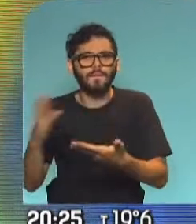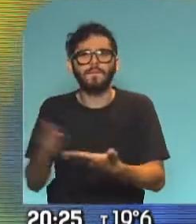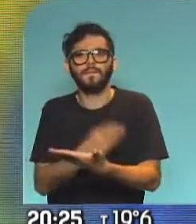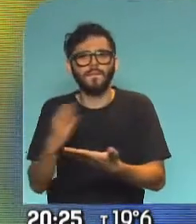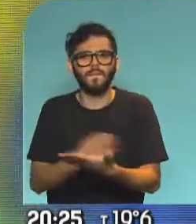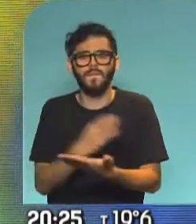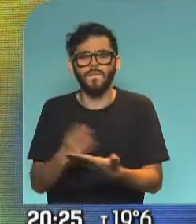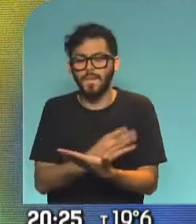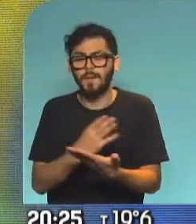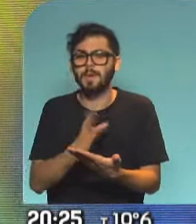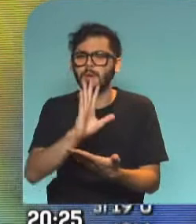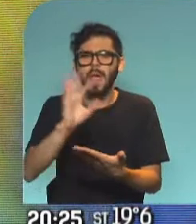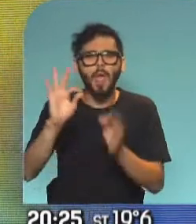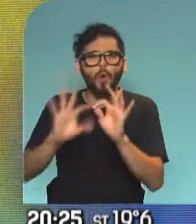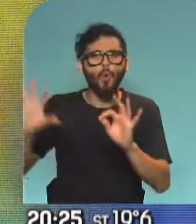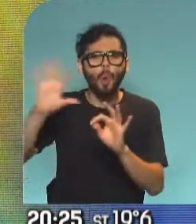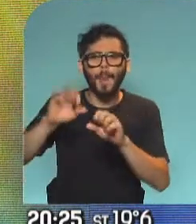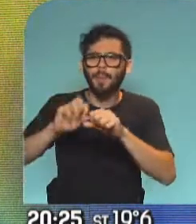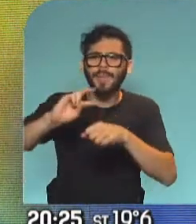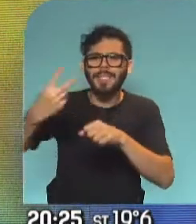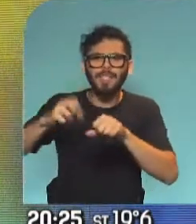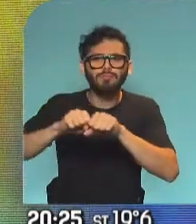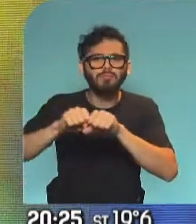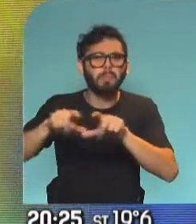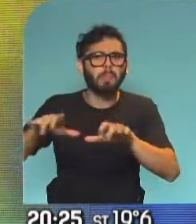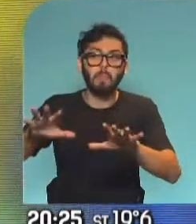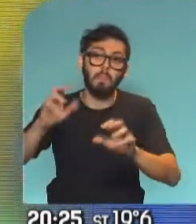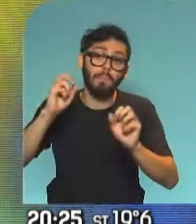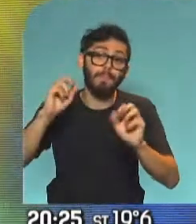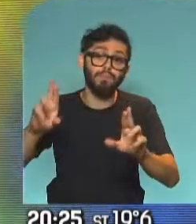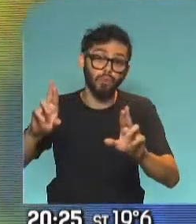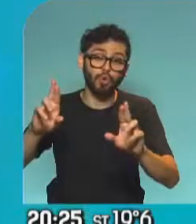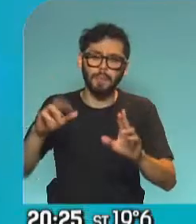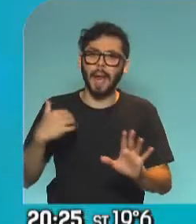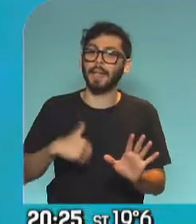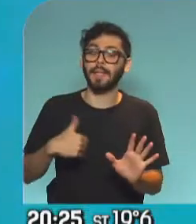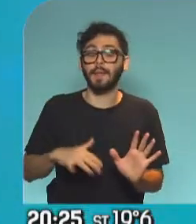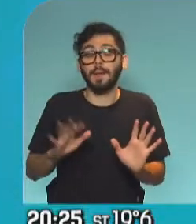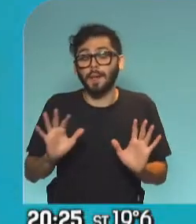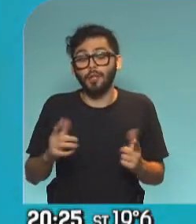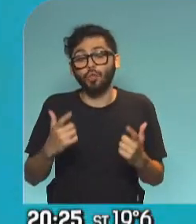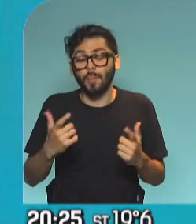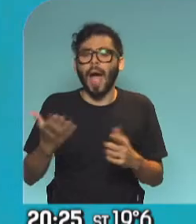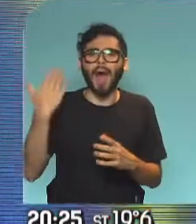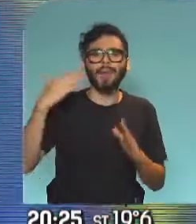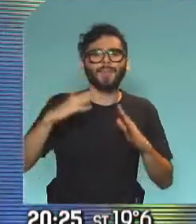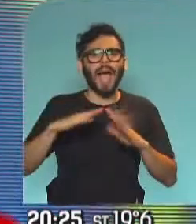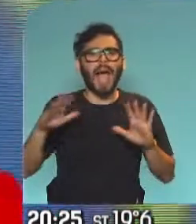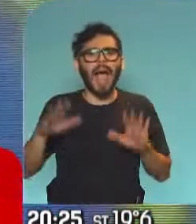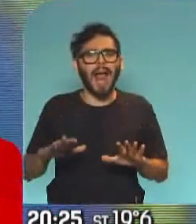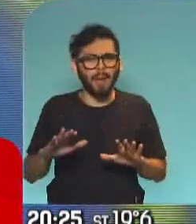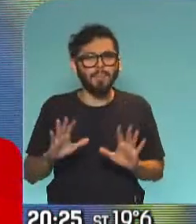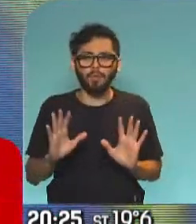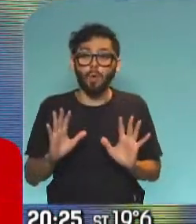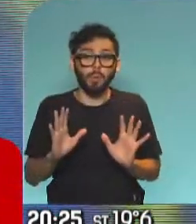está cada vez peor. Y en Argentina tenemos suerte, si se quiere, porque ayudó mucho el aislamiento al principio, el aislamiento